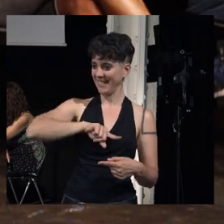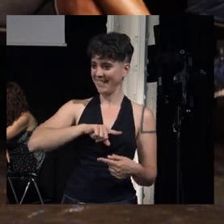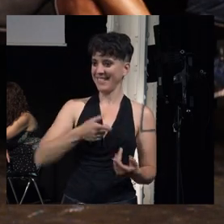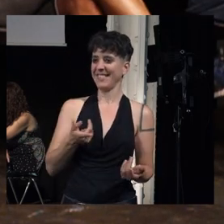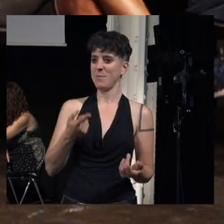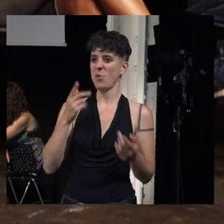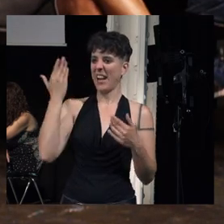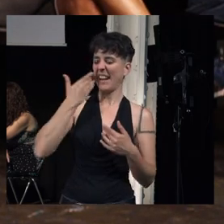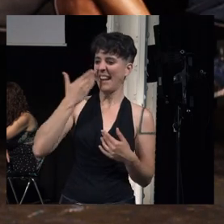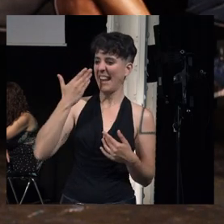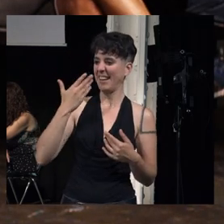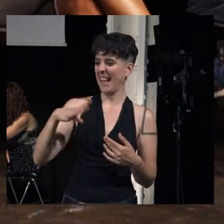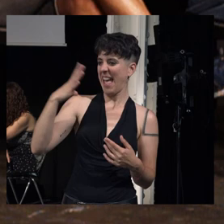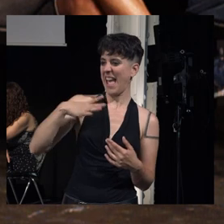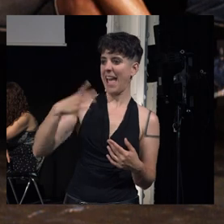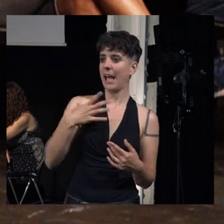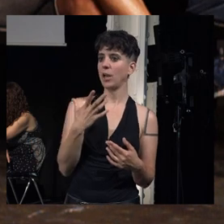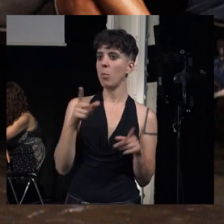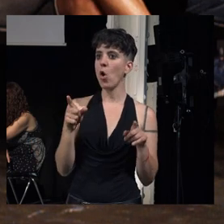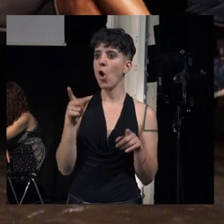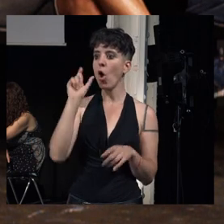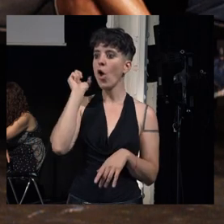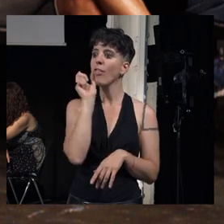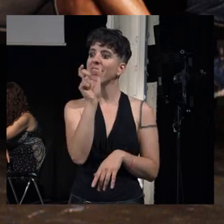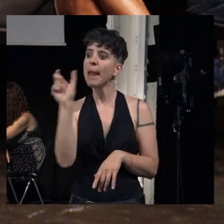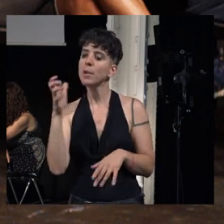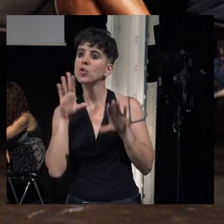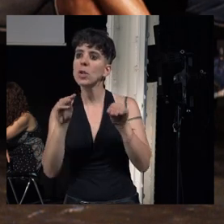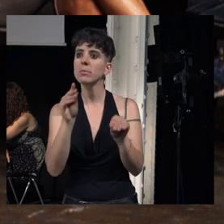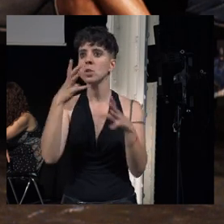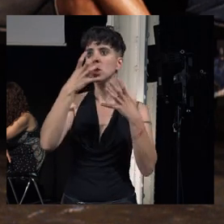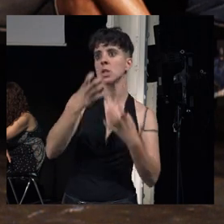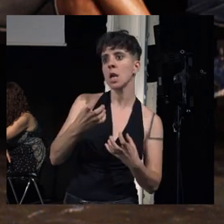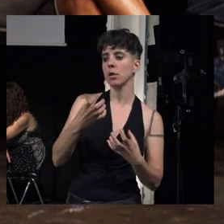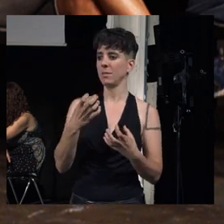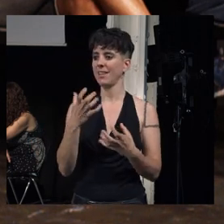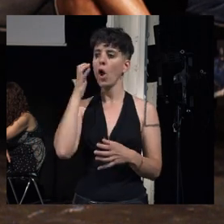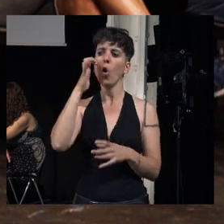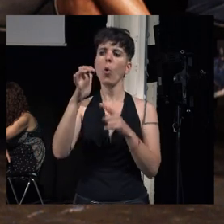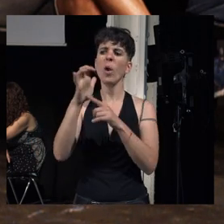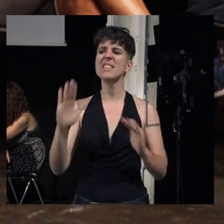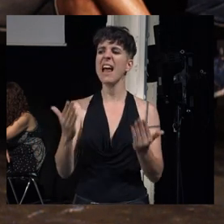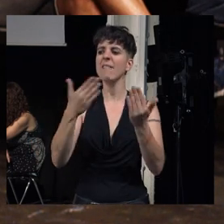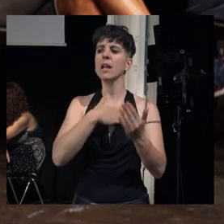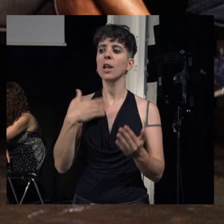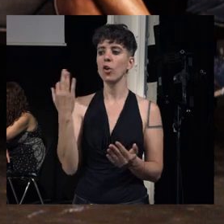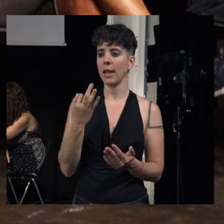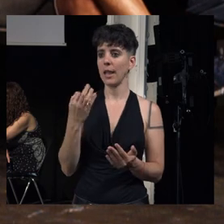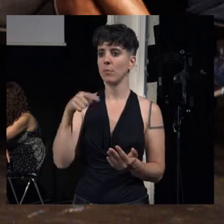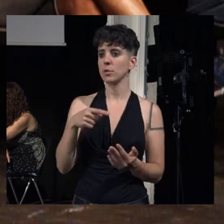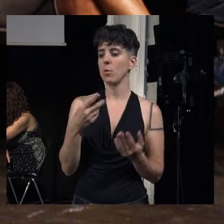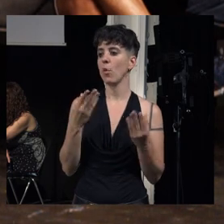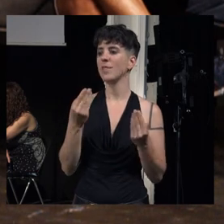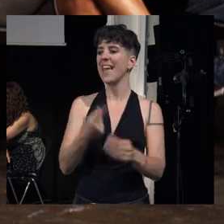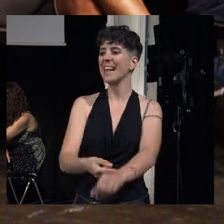mismas, ¿no?, y no tomarnos tan en serio los propios términos que utilizamos. A mí lo que me interesa salvar de lo queer es lo que se ha venido aquí nombrando